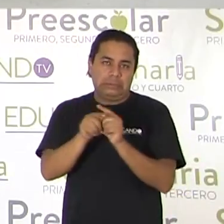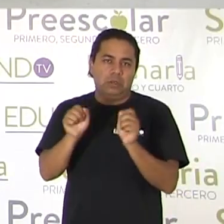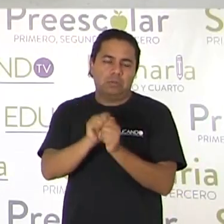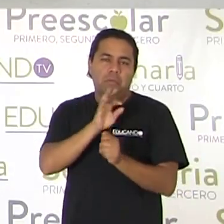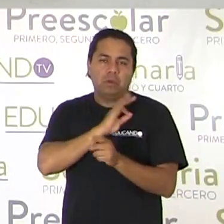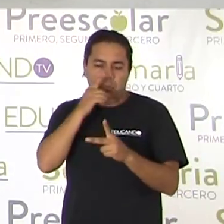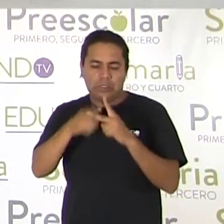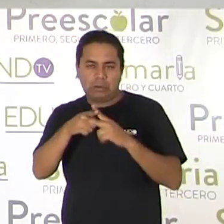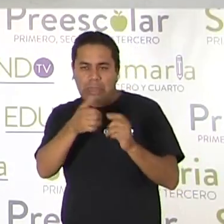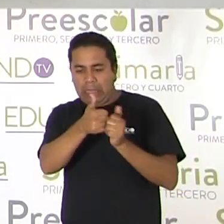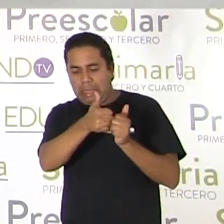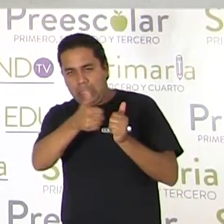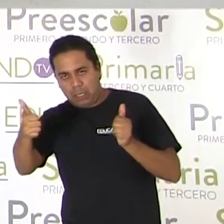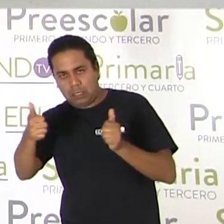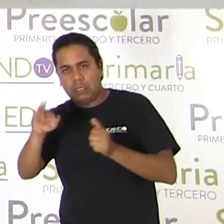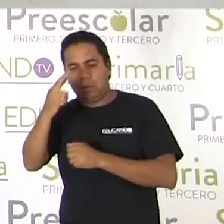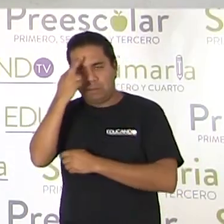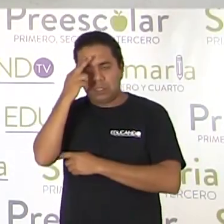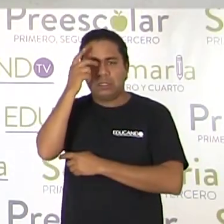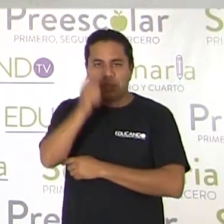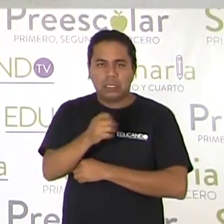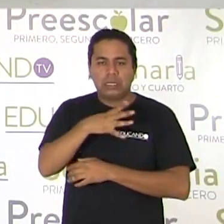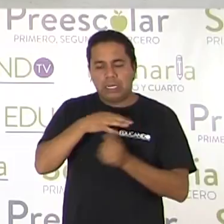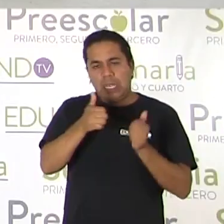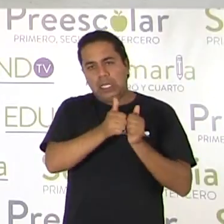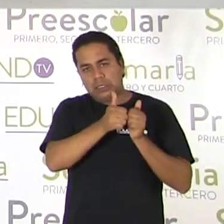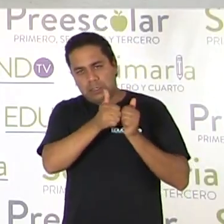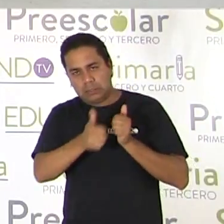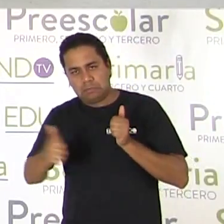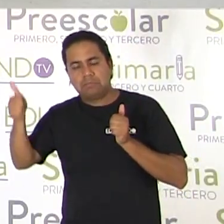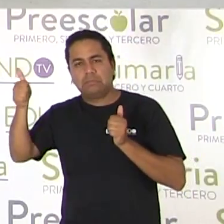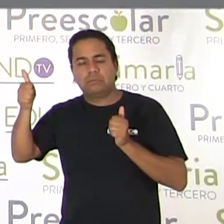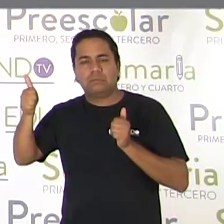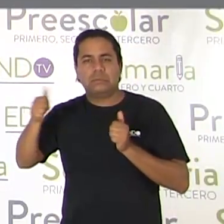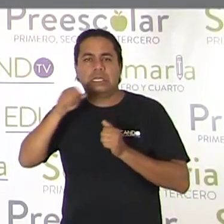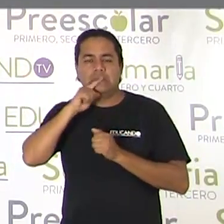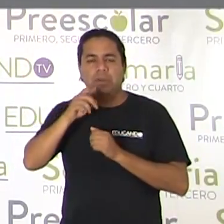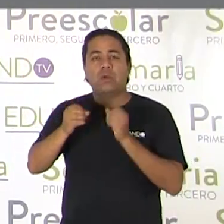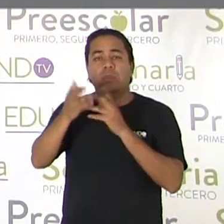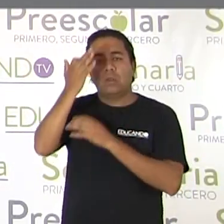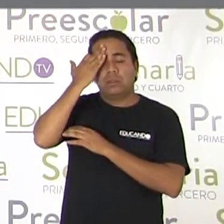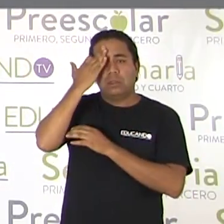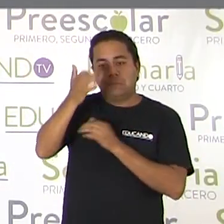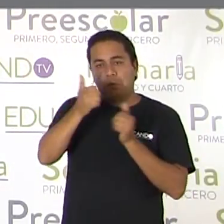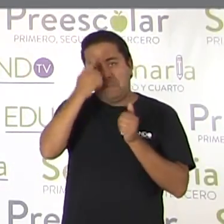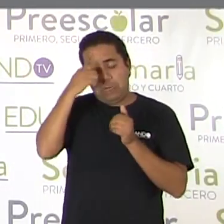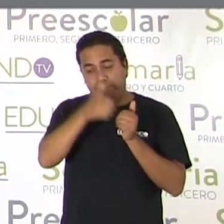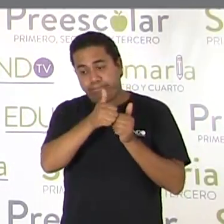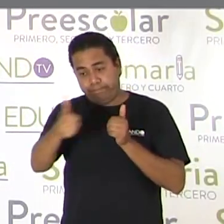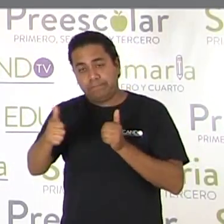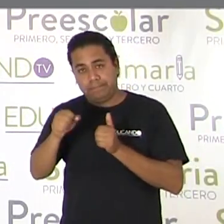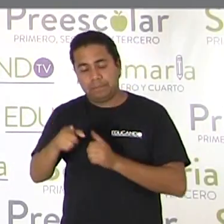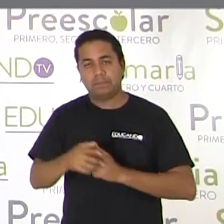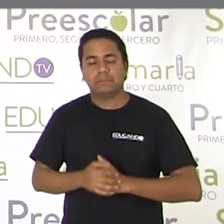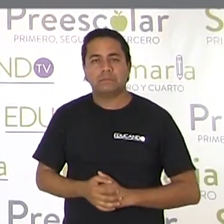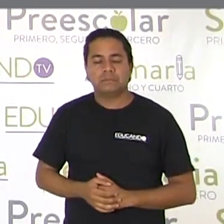calculando distancias. Calculamos entonces lo que son distancias y el tiempo que nos llevamos en recorrerlas. Bueno,